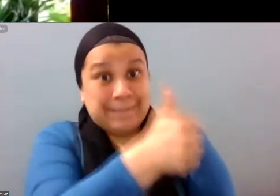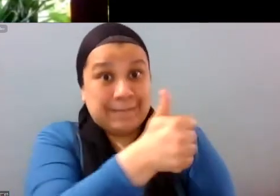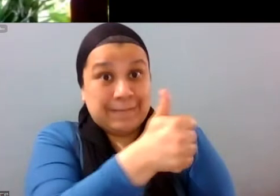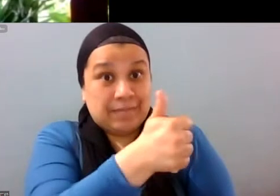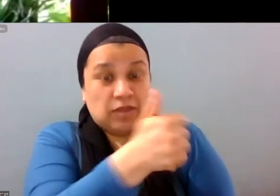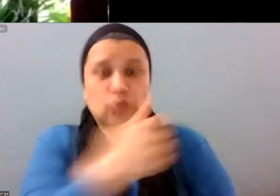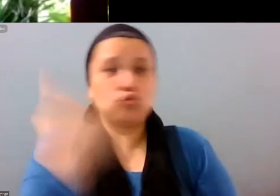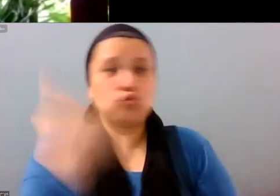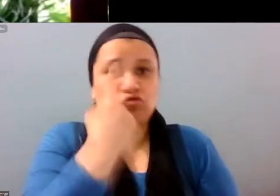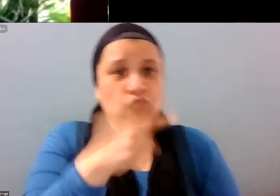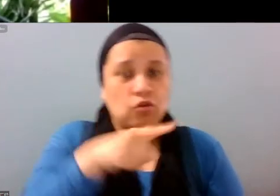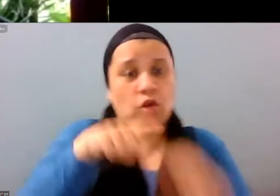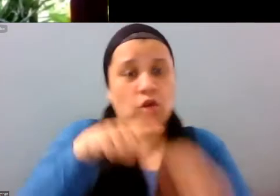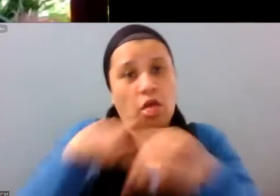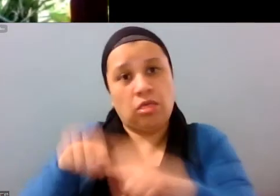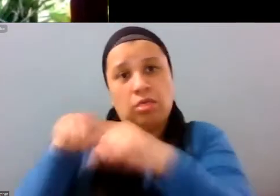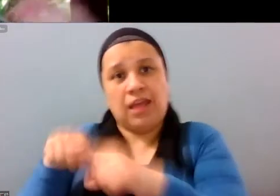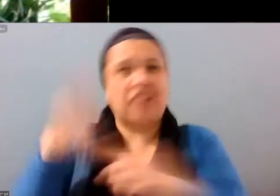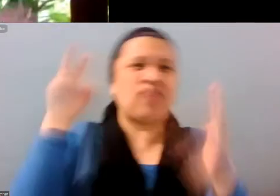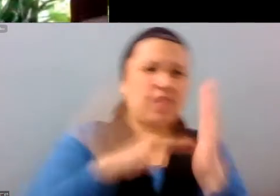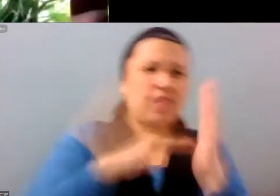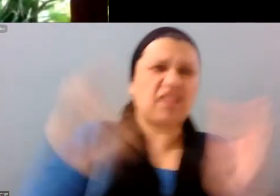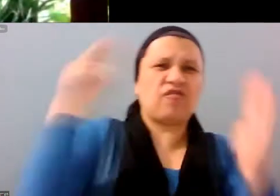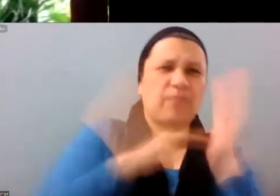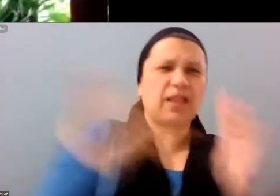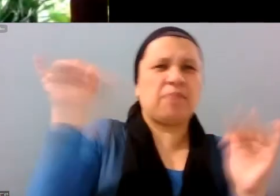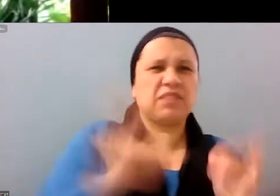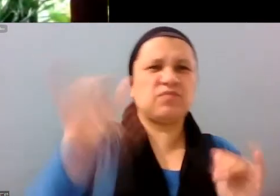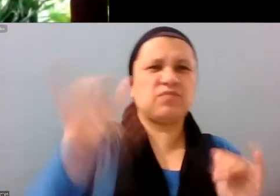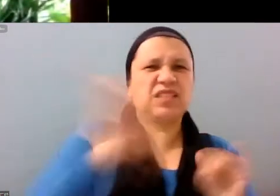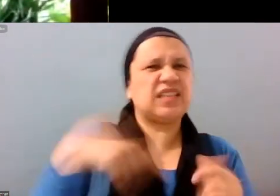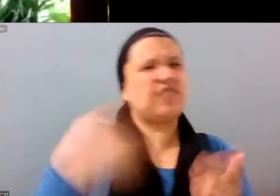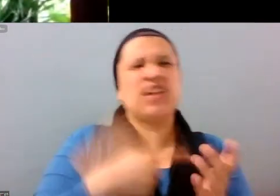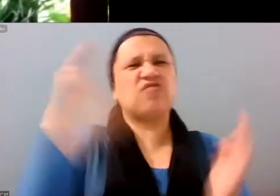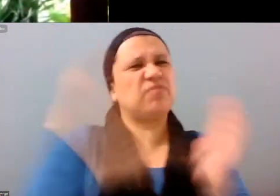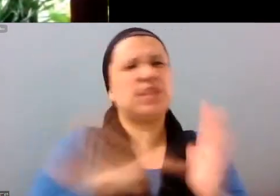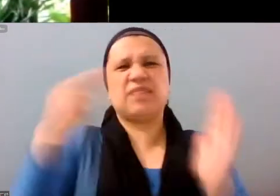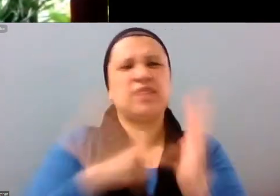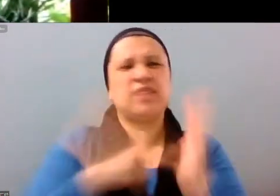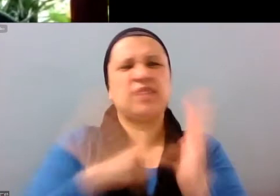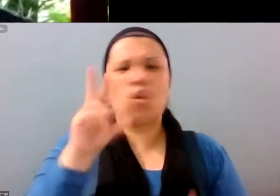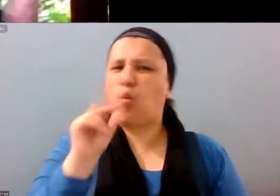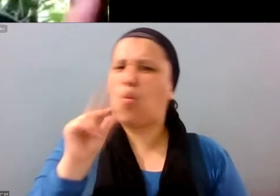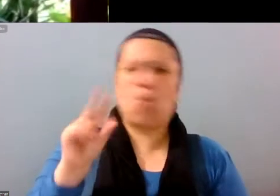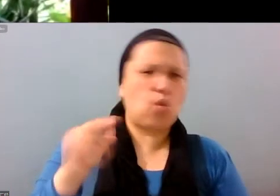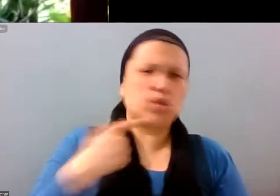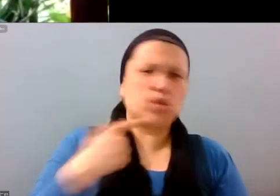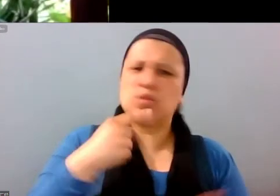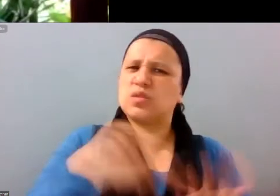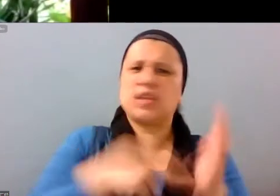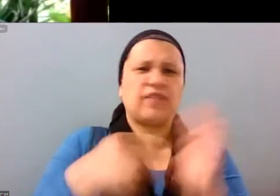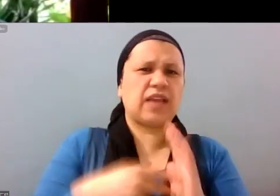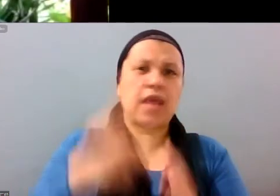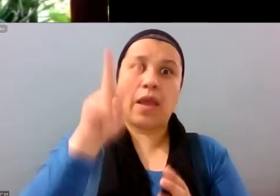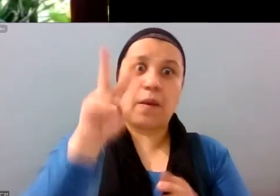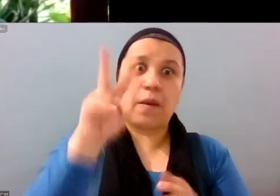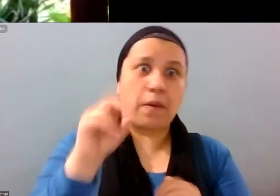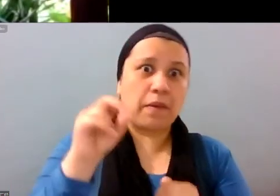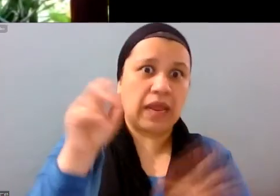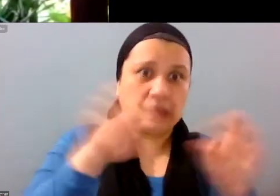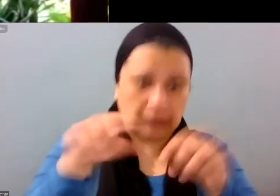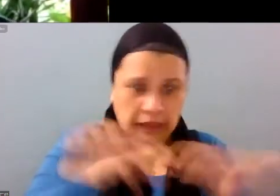repetitiva porque muchas veces creemos que es repetir y repetir y no, no no se trata de hacer 20 ejercicios de lo mismo sino que